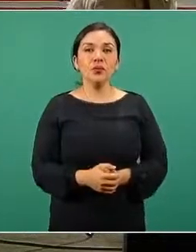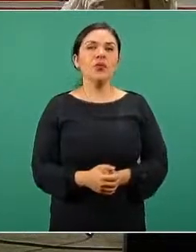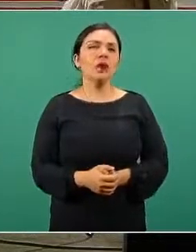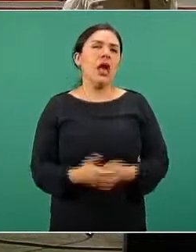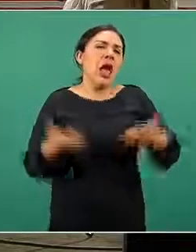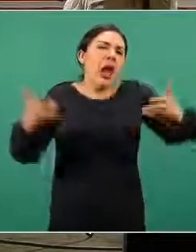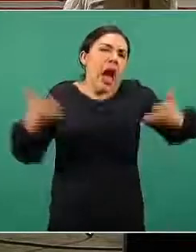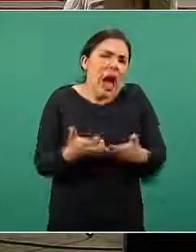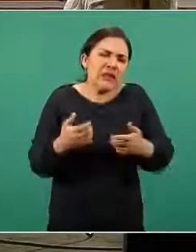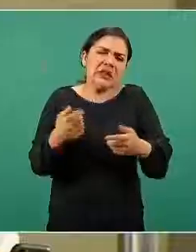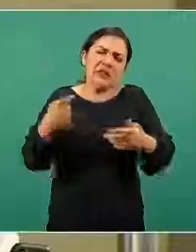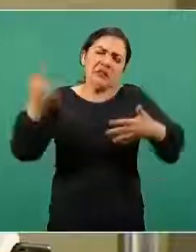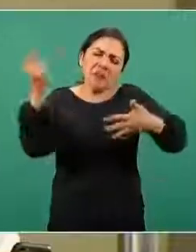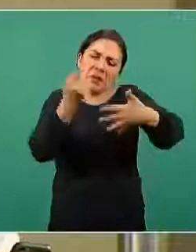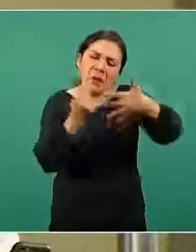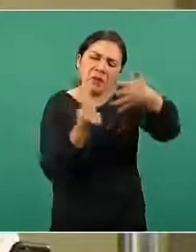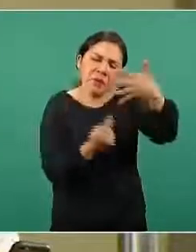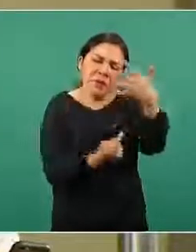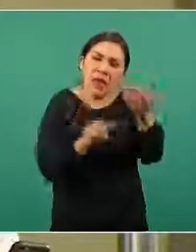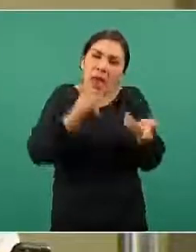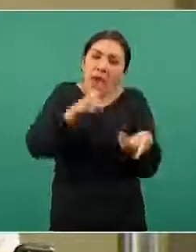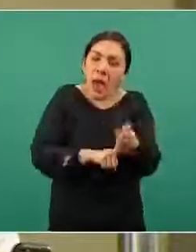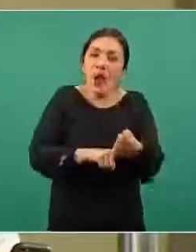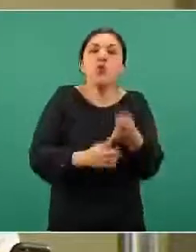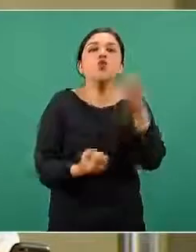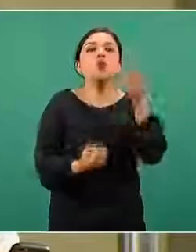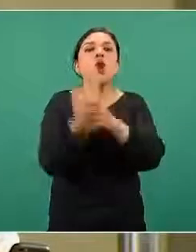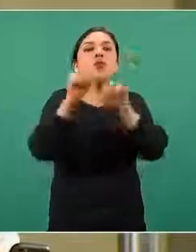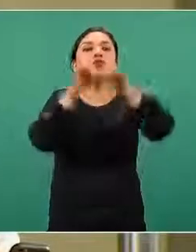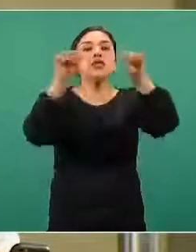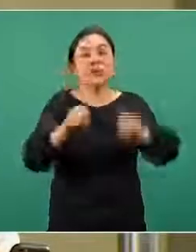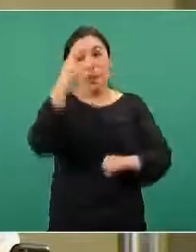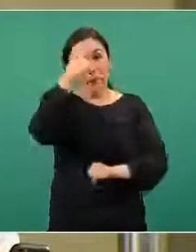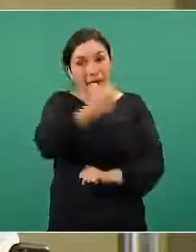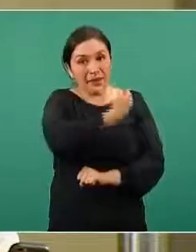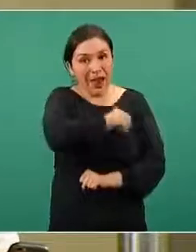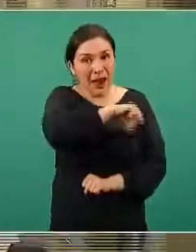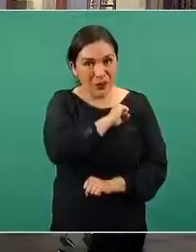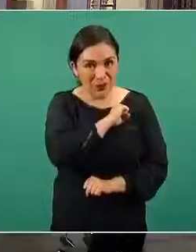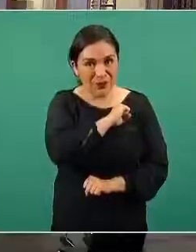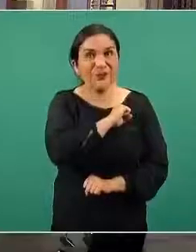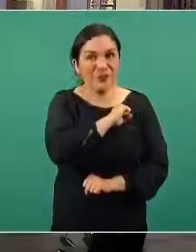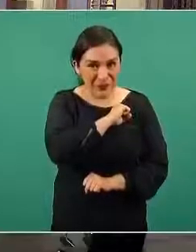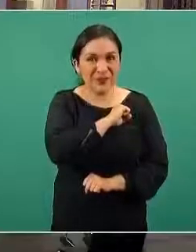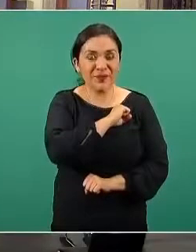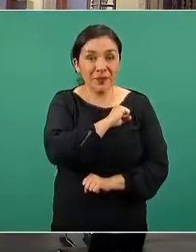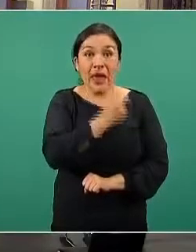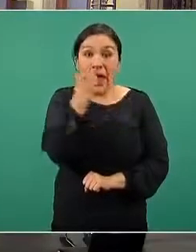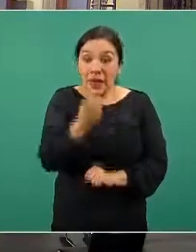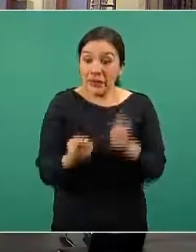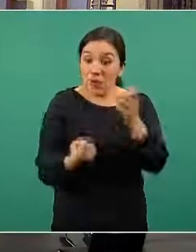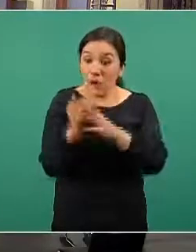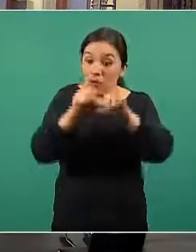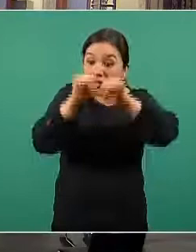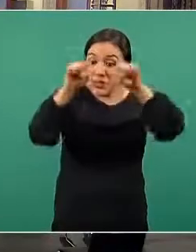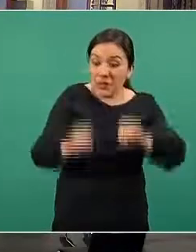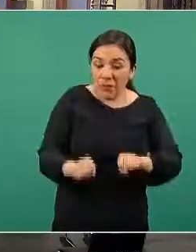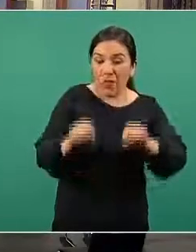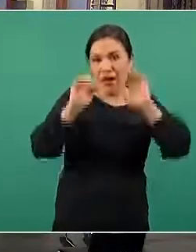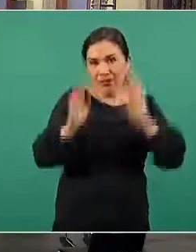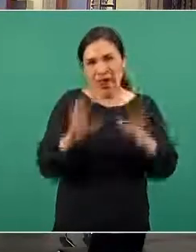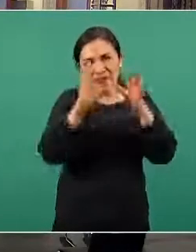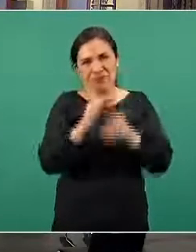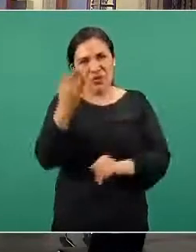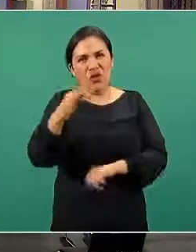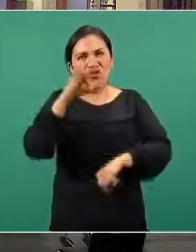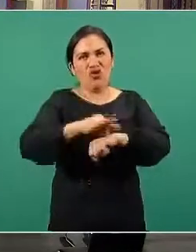todo lo que se ha hecho sienta las bases para un nuevo sistema de salud. Y ese nuevo sistema de salud, ya lo dice el